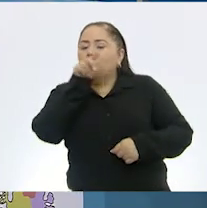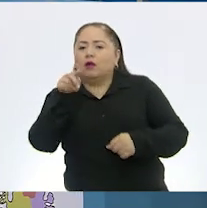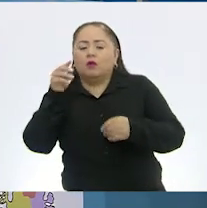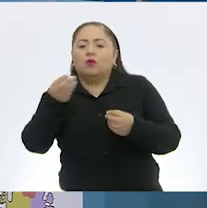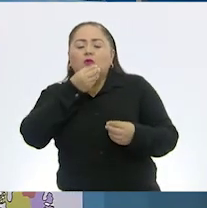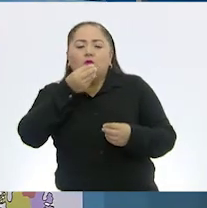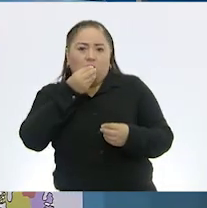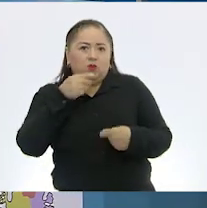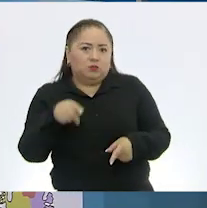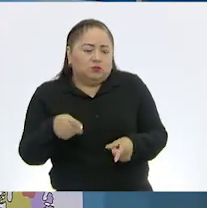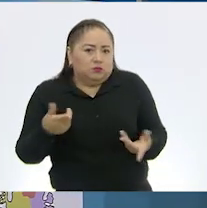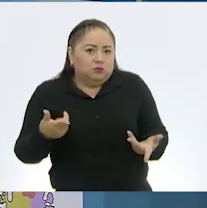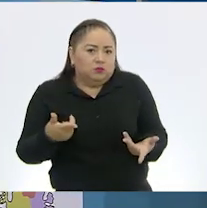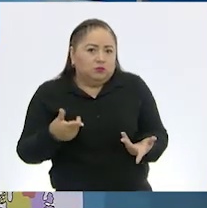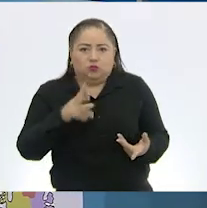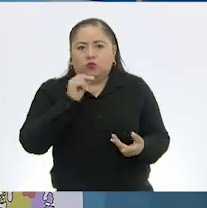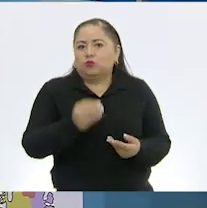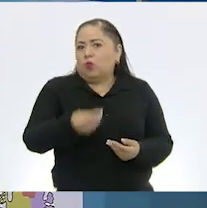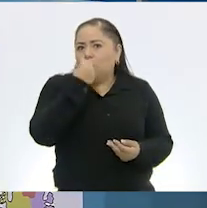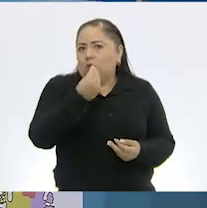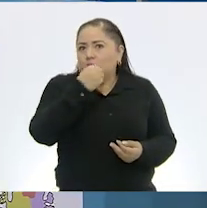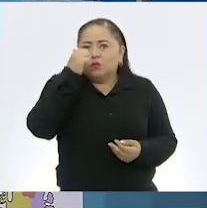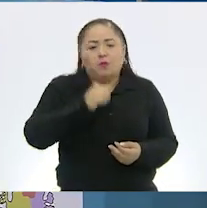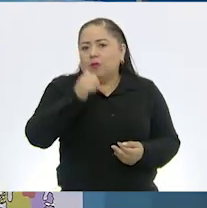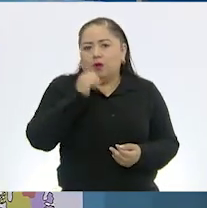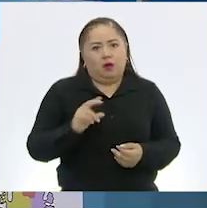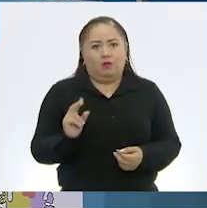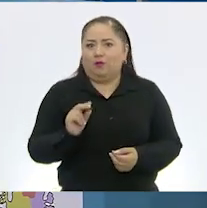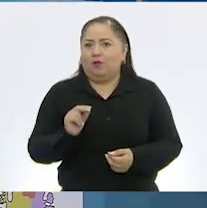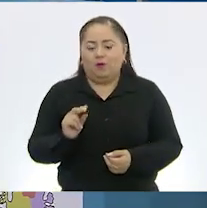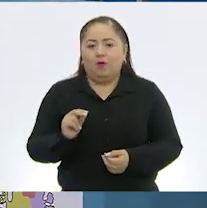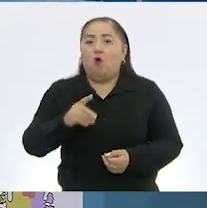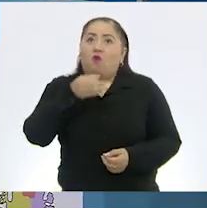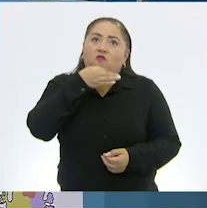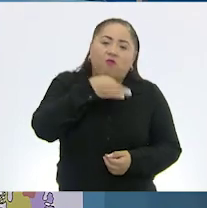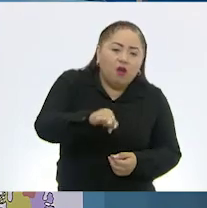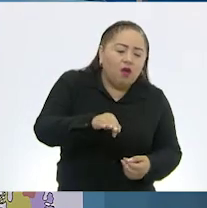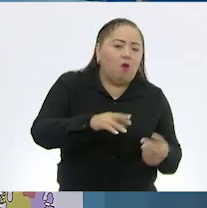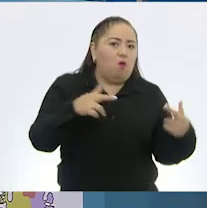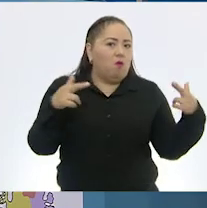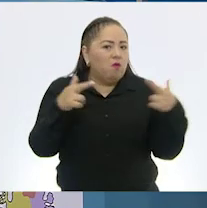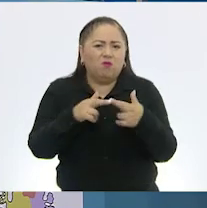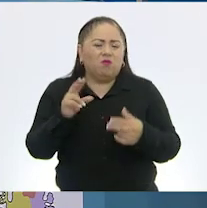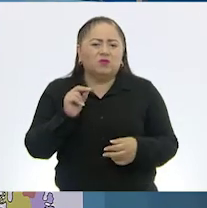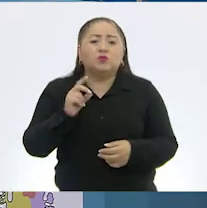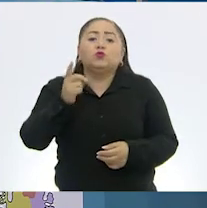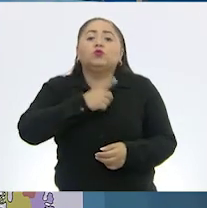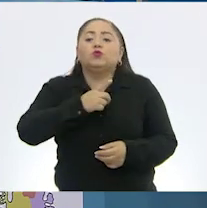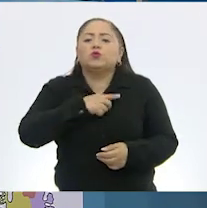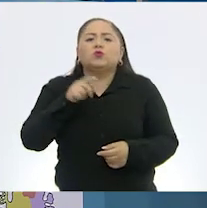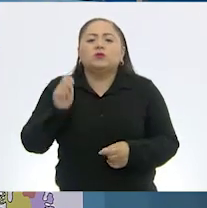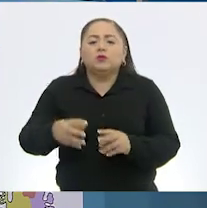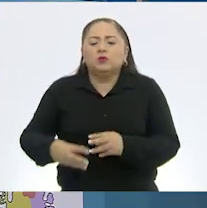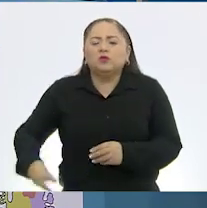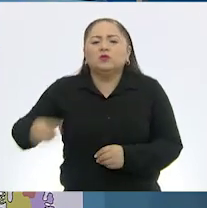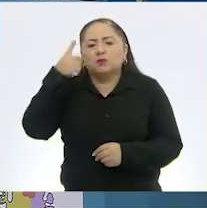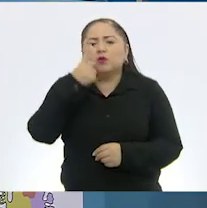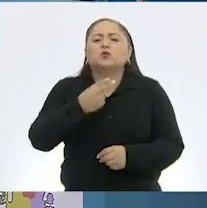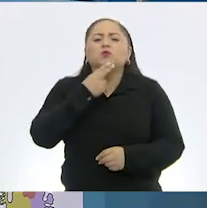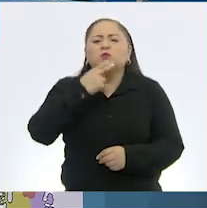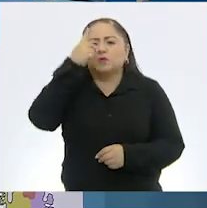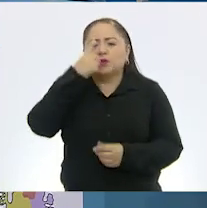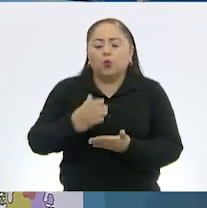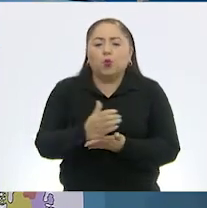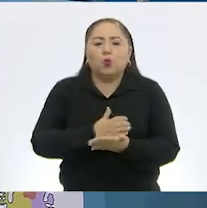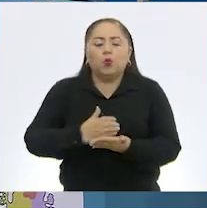ese alimento, bueno, no se consumía habitualmente, ni tampoco en festividades. Más bien, era un remedio que se usaba